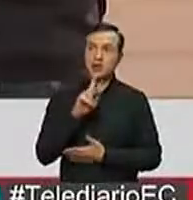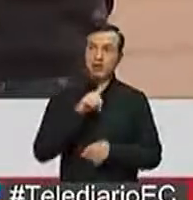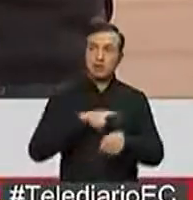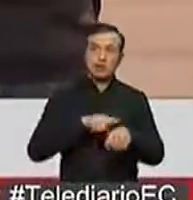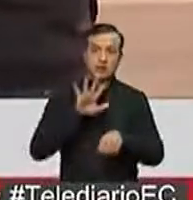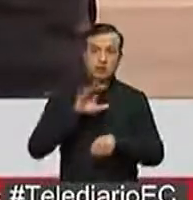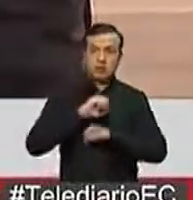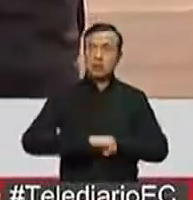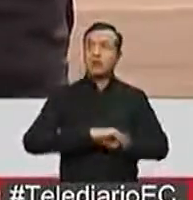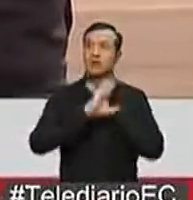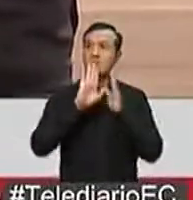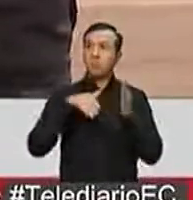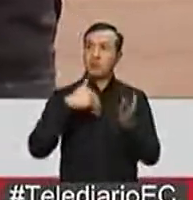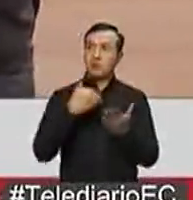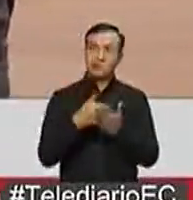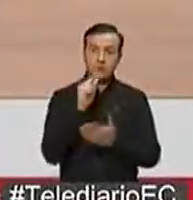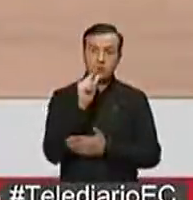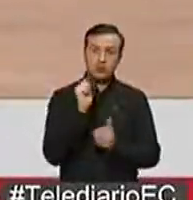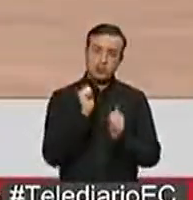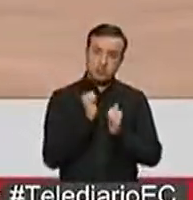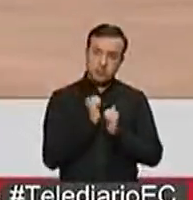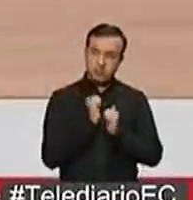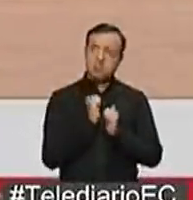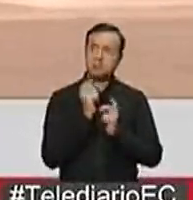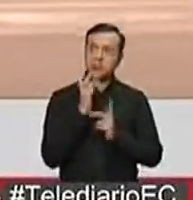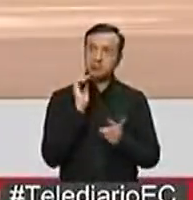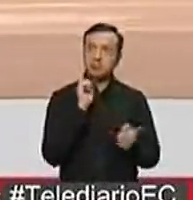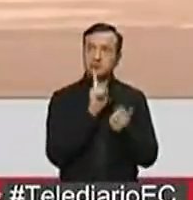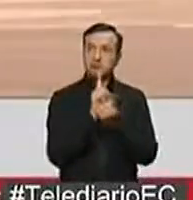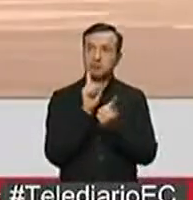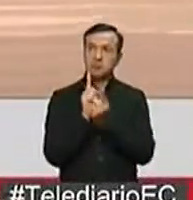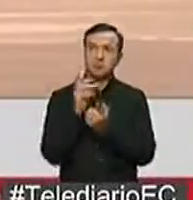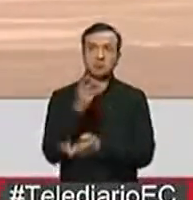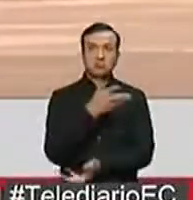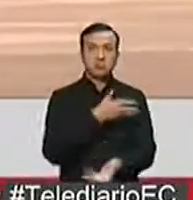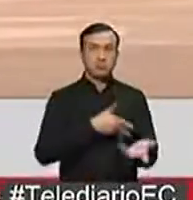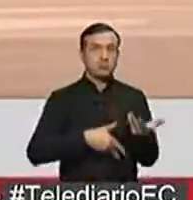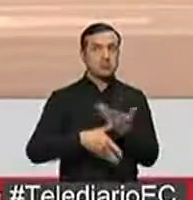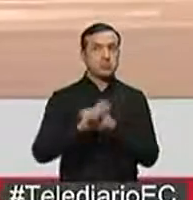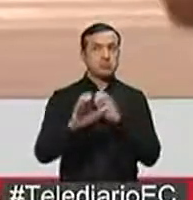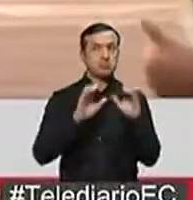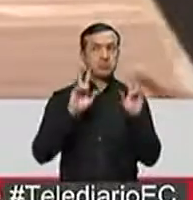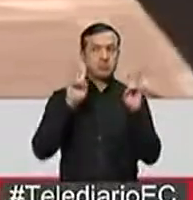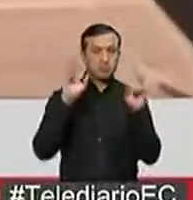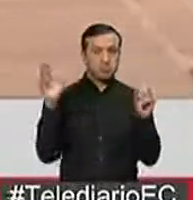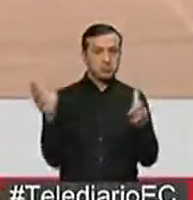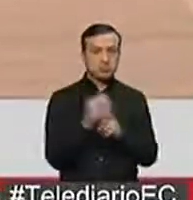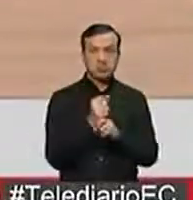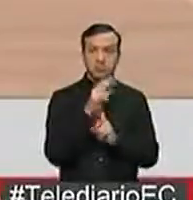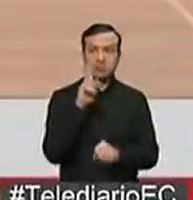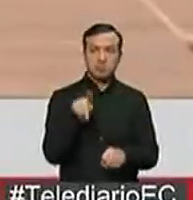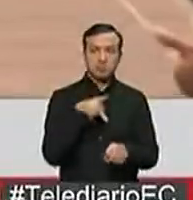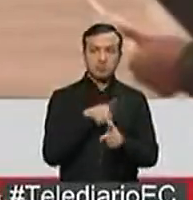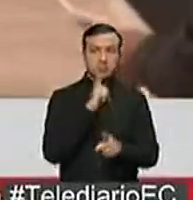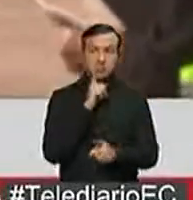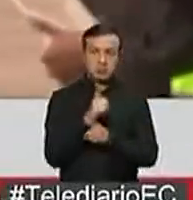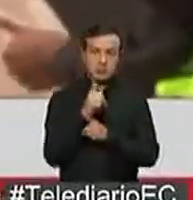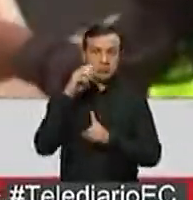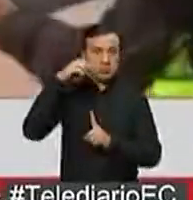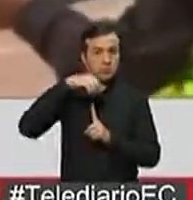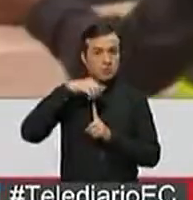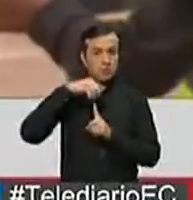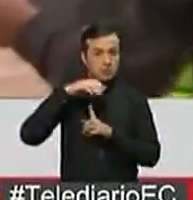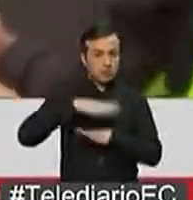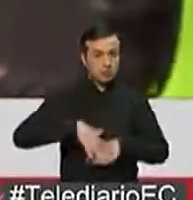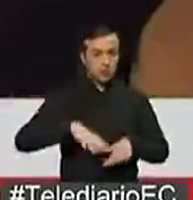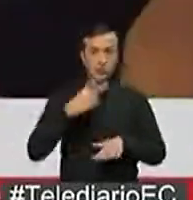de la mañana y tras un pequeño descanso se reunió con los medios de comunicación y habló de su éxito profesional. En el Monumento de la Mitad del Mundo,